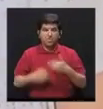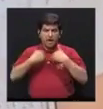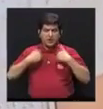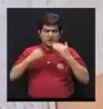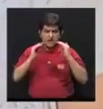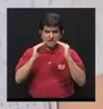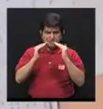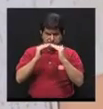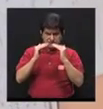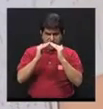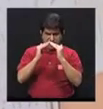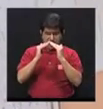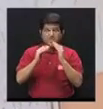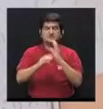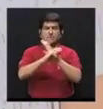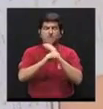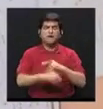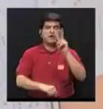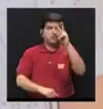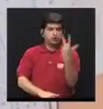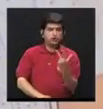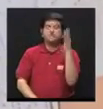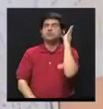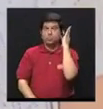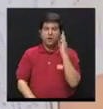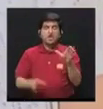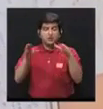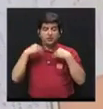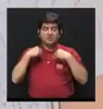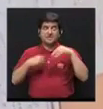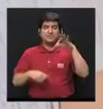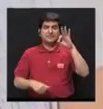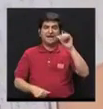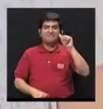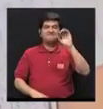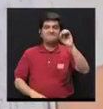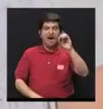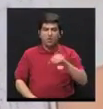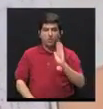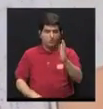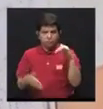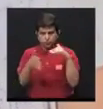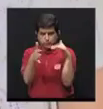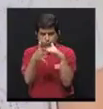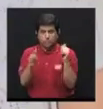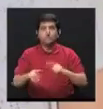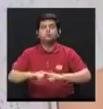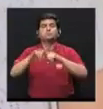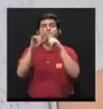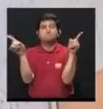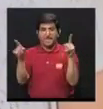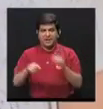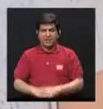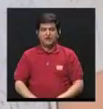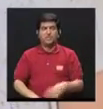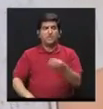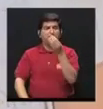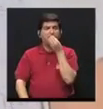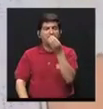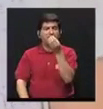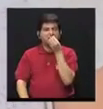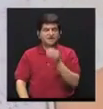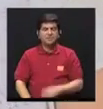2/3 partes son mujeres. Eso lo reconoce hasta la propia FAO en sus estudios, etc. Pero a nivel de la alimentación, la FAO